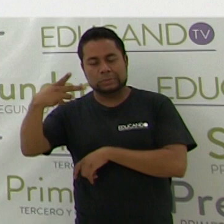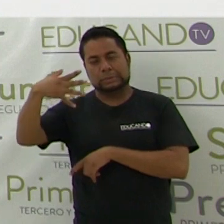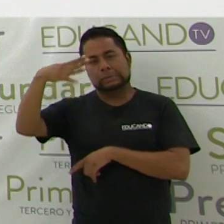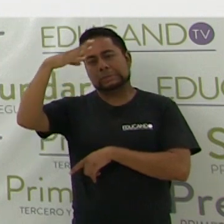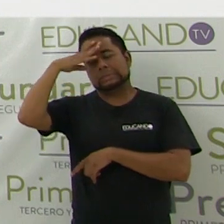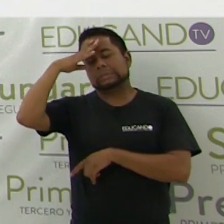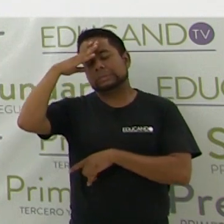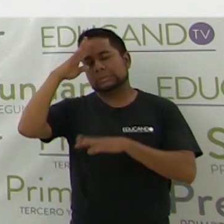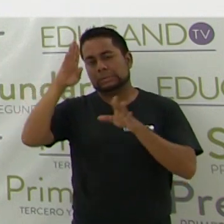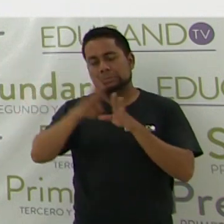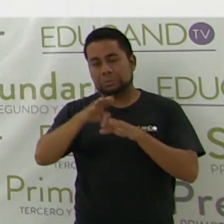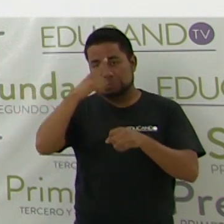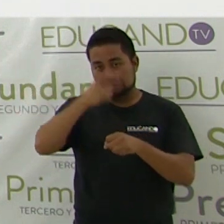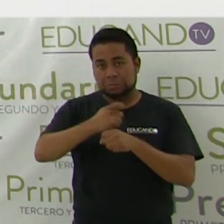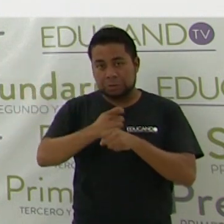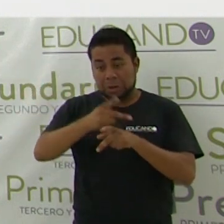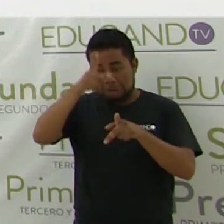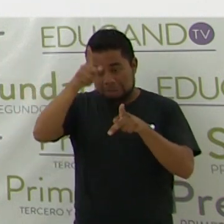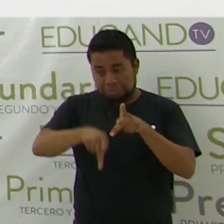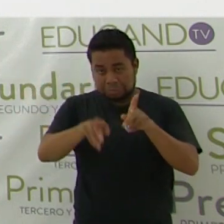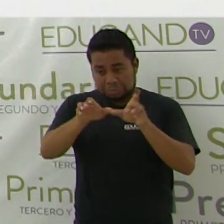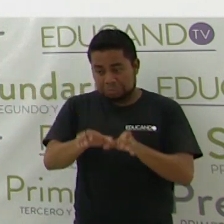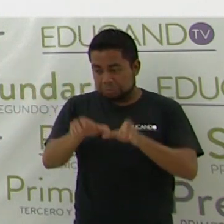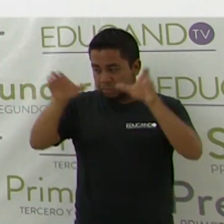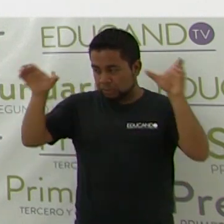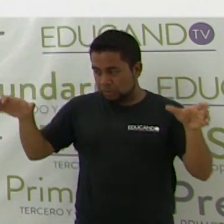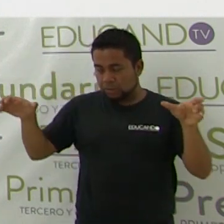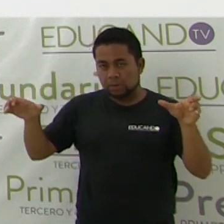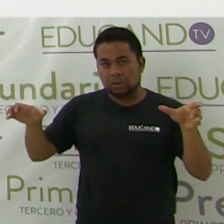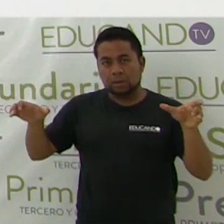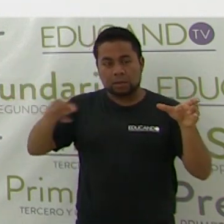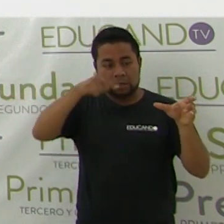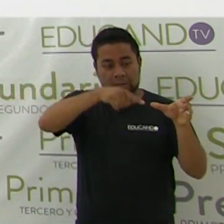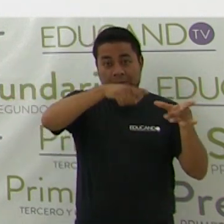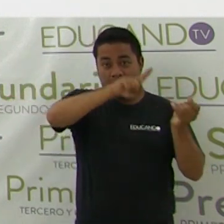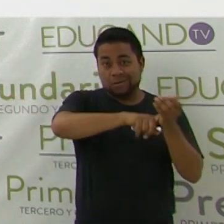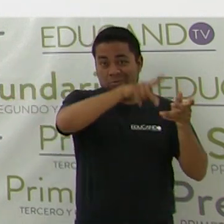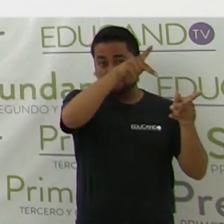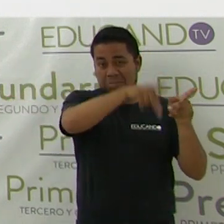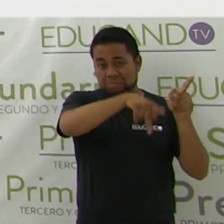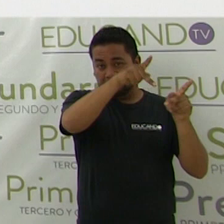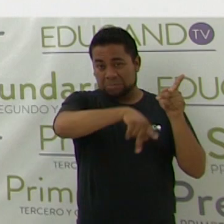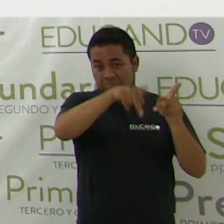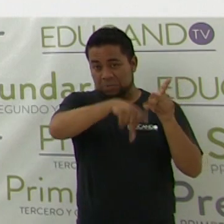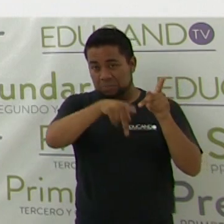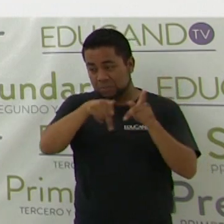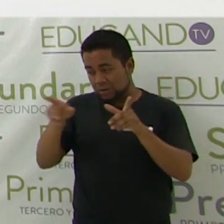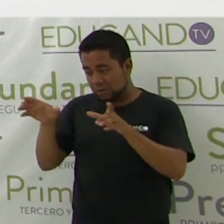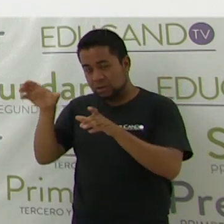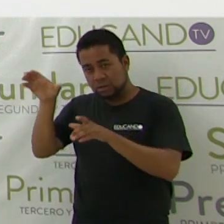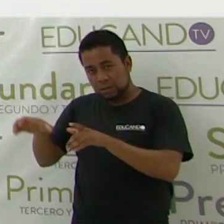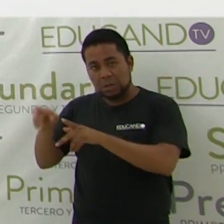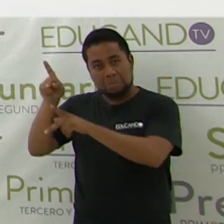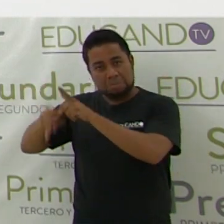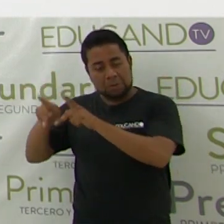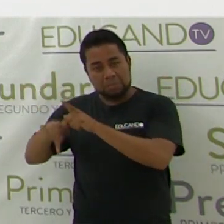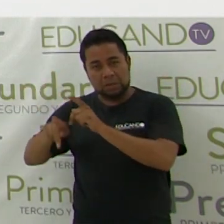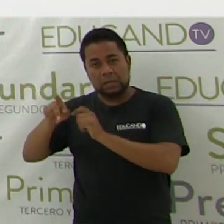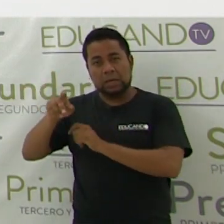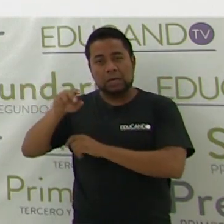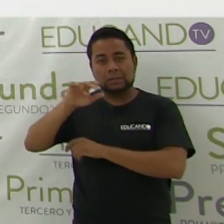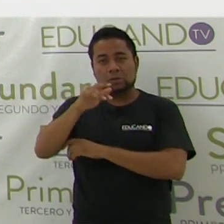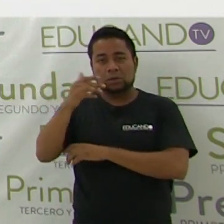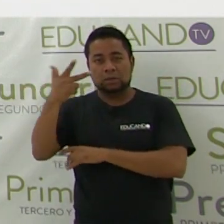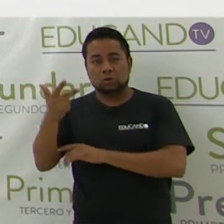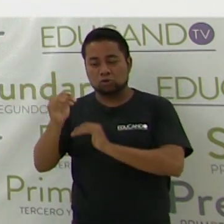después de dividir en dos grandes capítulos, él lo vuelve a dividir en otros 58